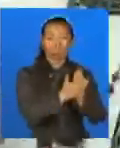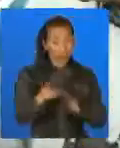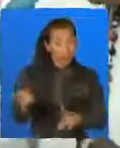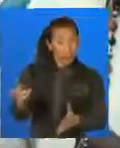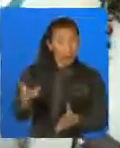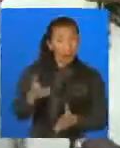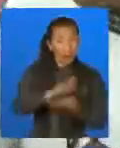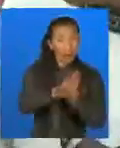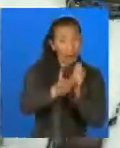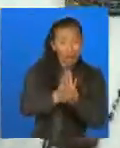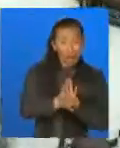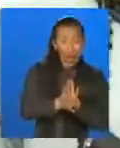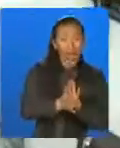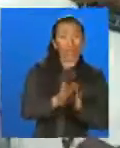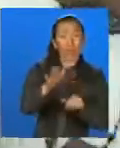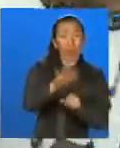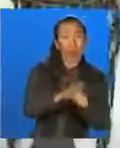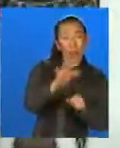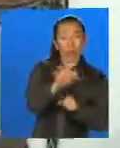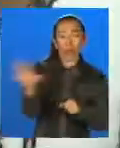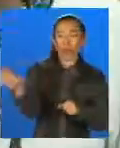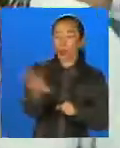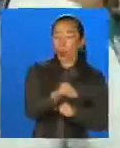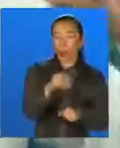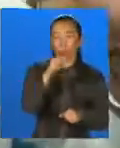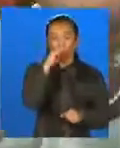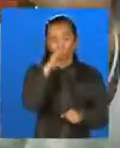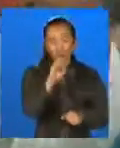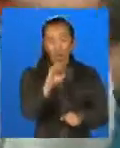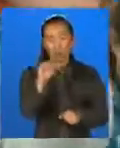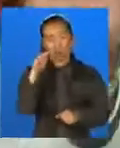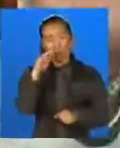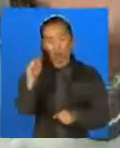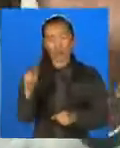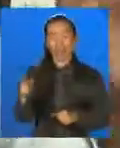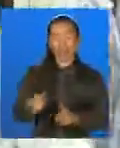Tunjuelito, para todos los niños y niñas. Esteban Cuatindoy, Calle Acama, Noticias Capital.